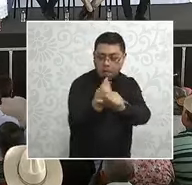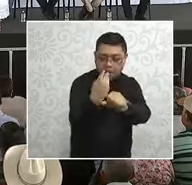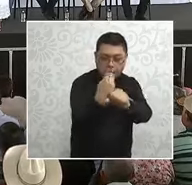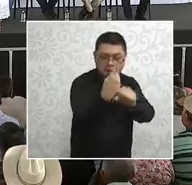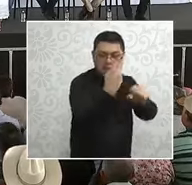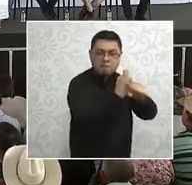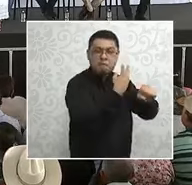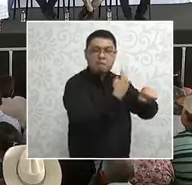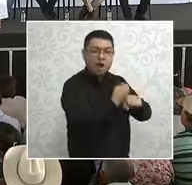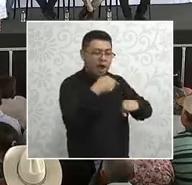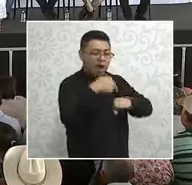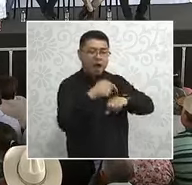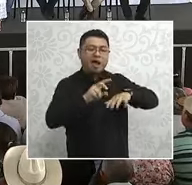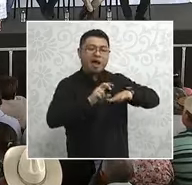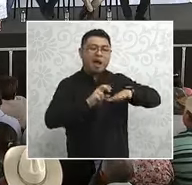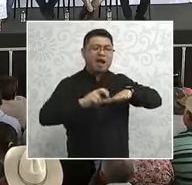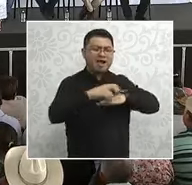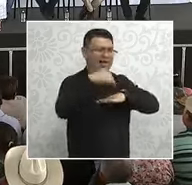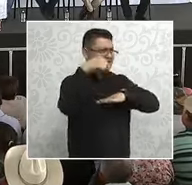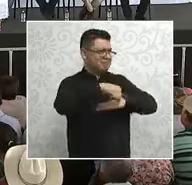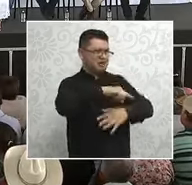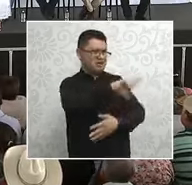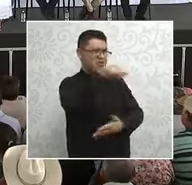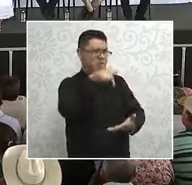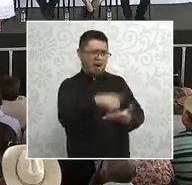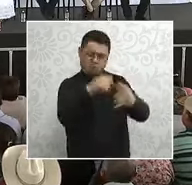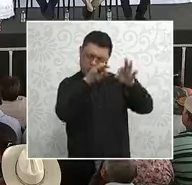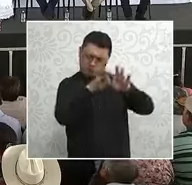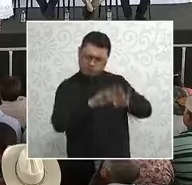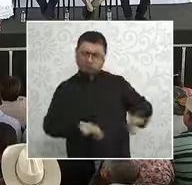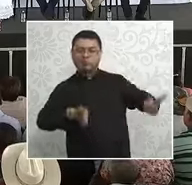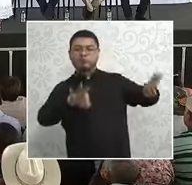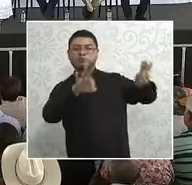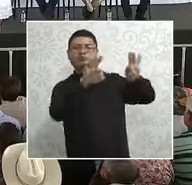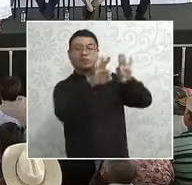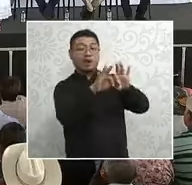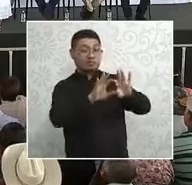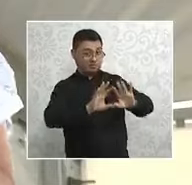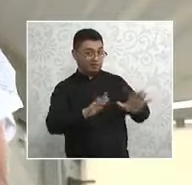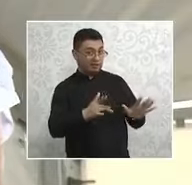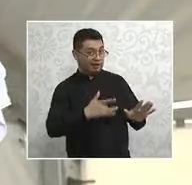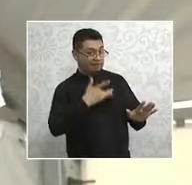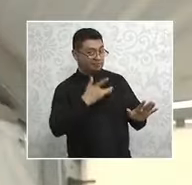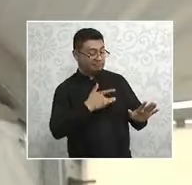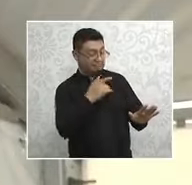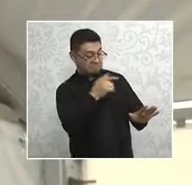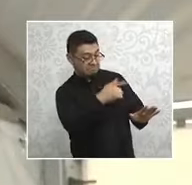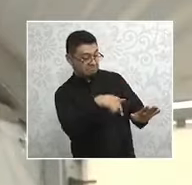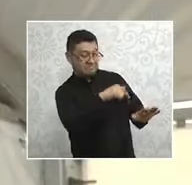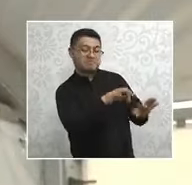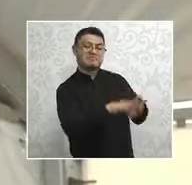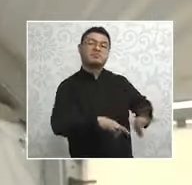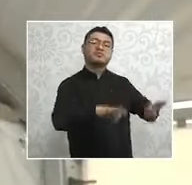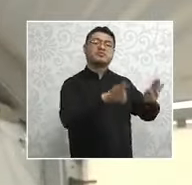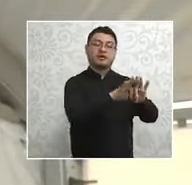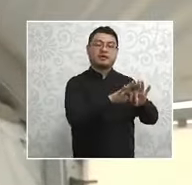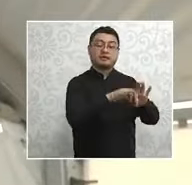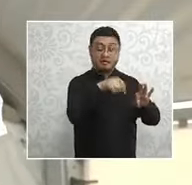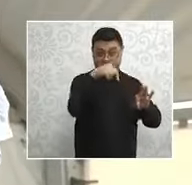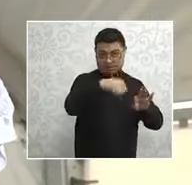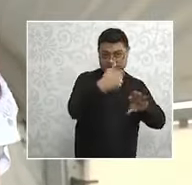lugar más que importante y ya se empieza a sentir pero aquí vinieron muchos hombres y